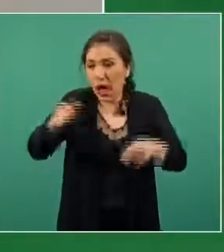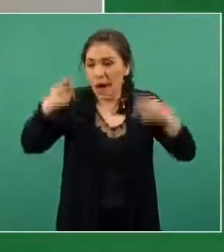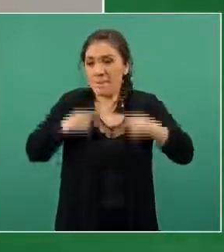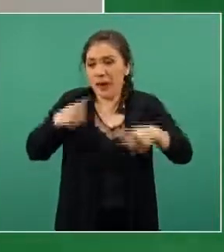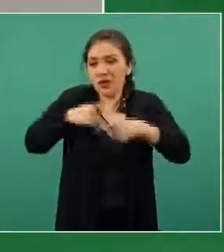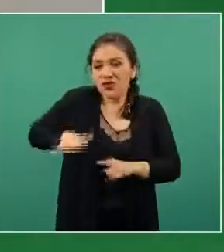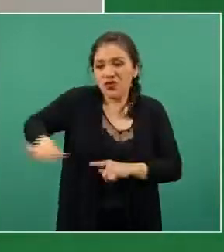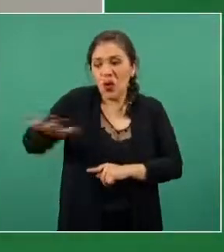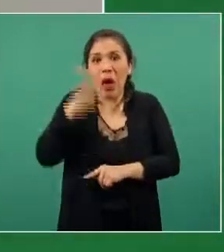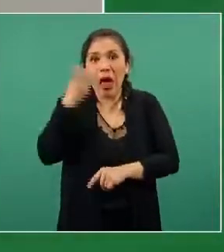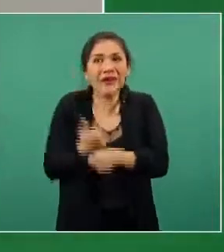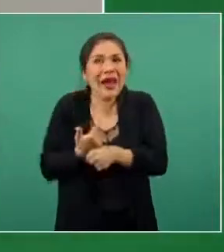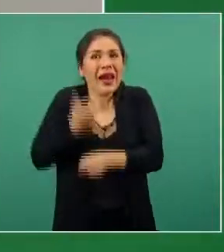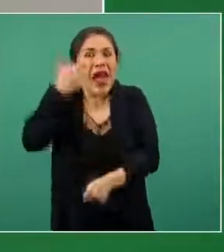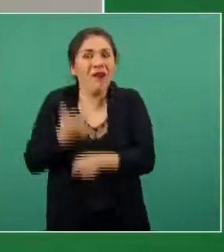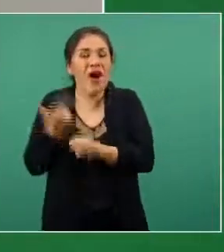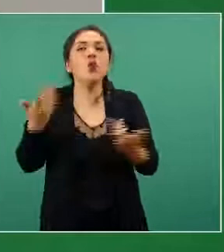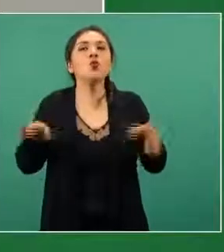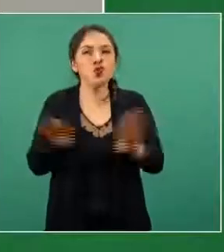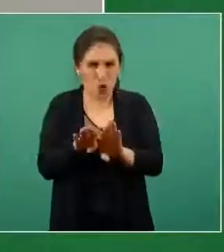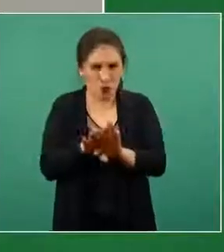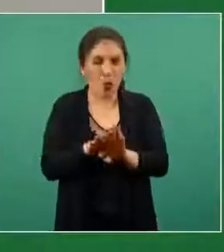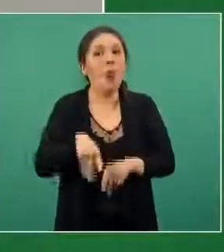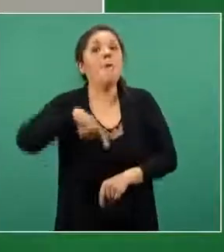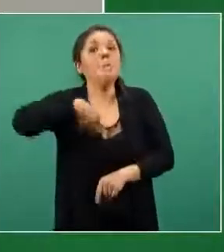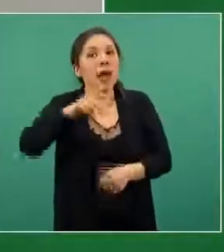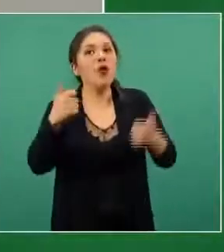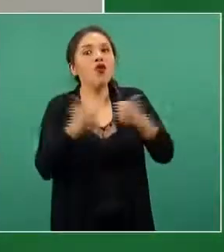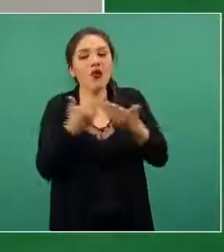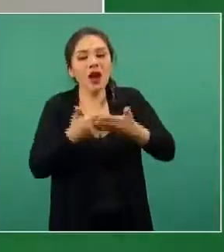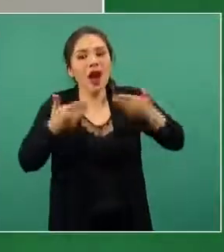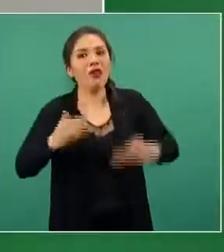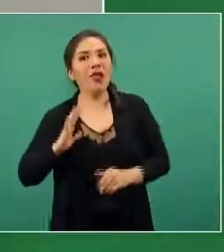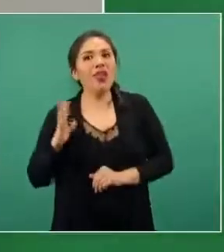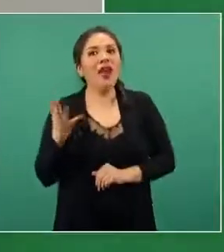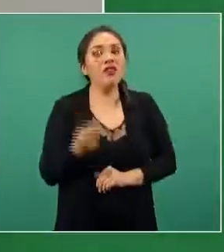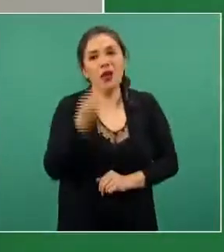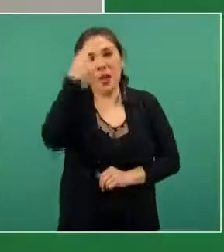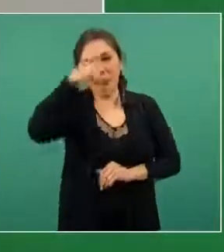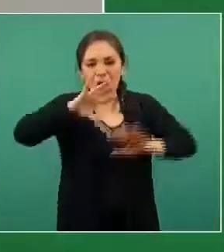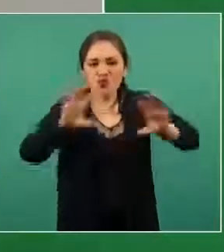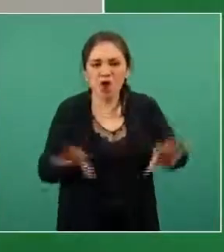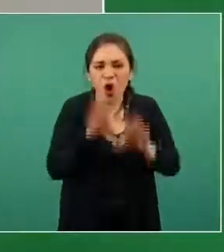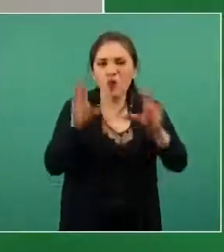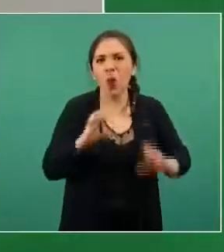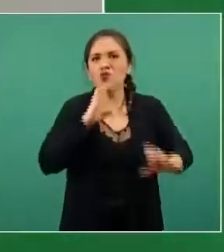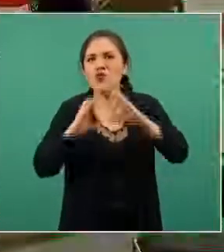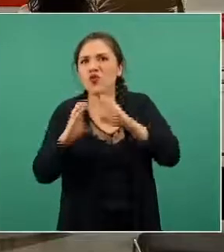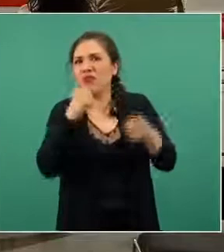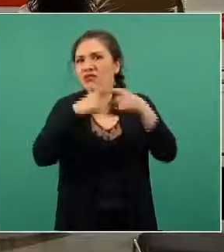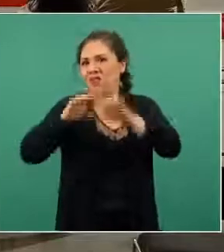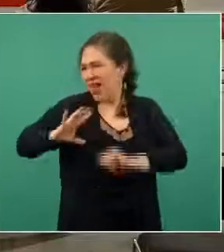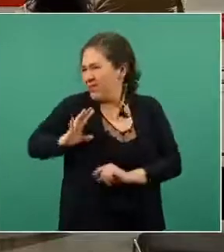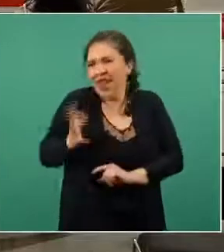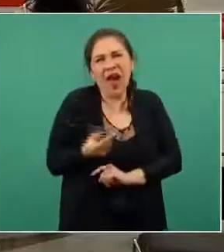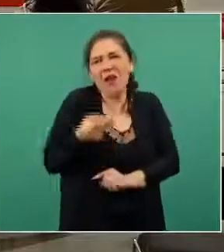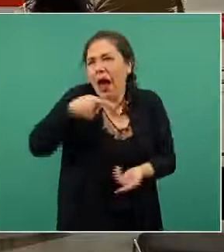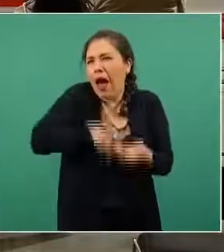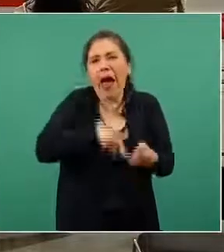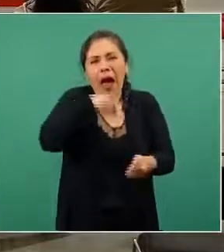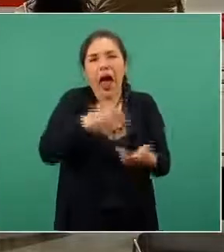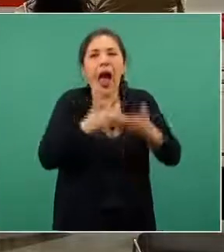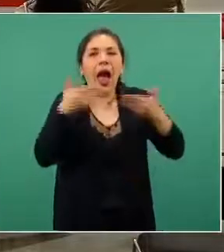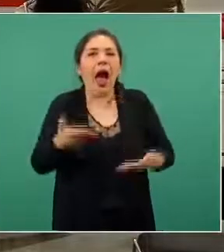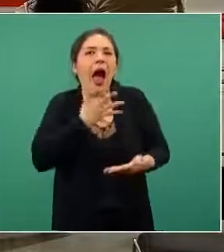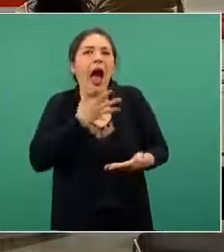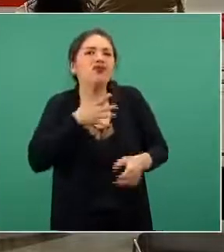en este estado, pero con las tecnologías informáticas y la tecnología en general con la cual pues ahora